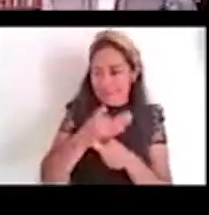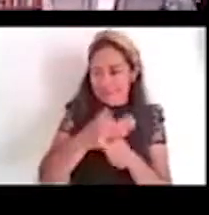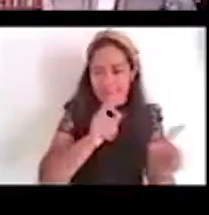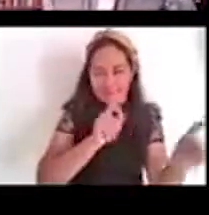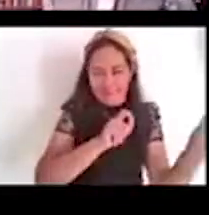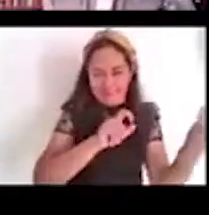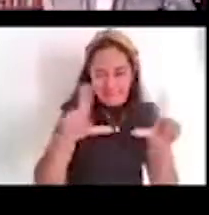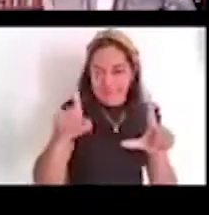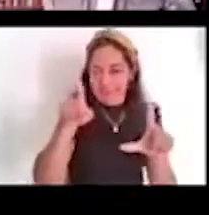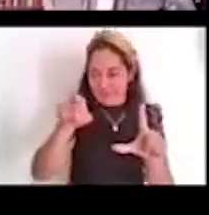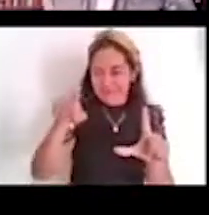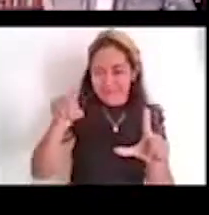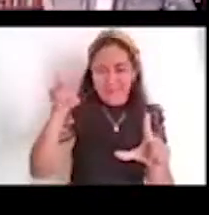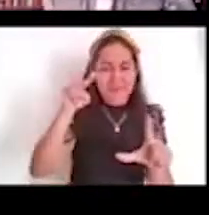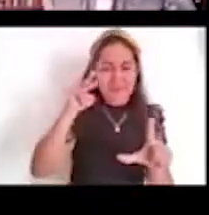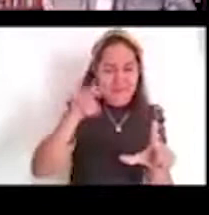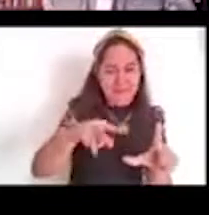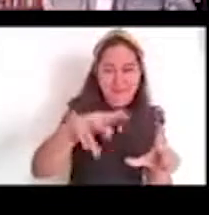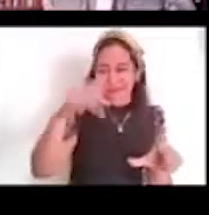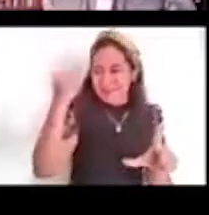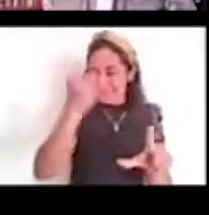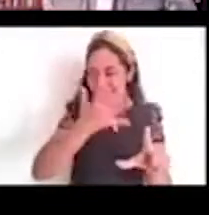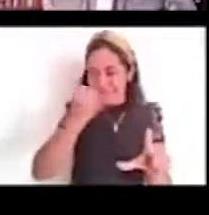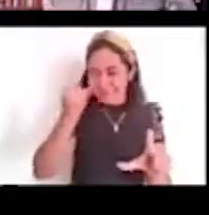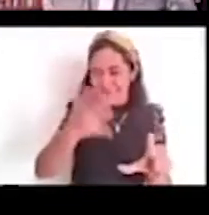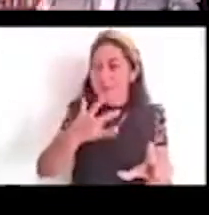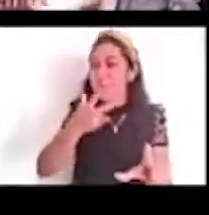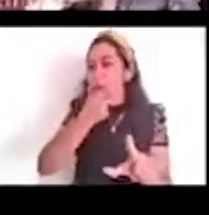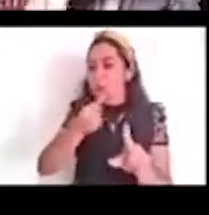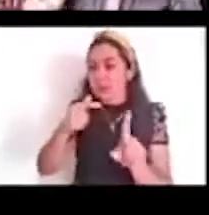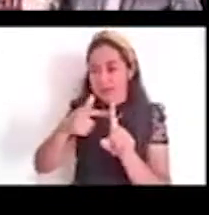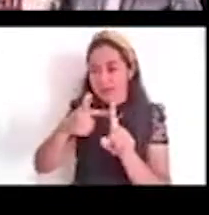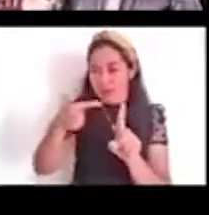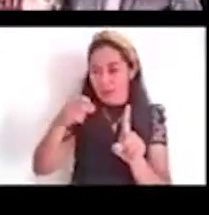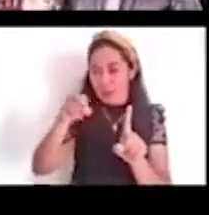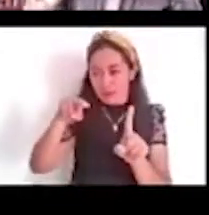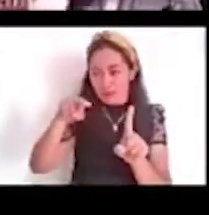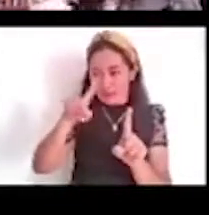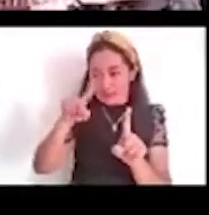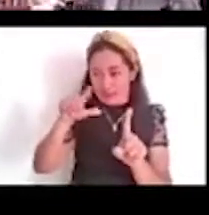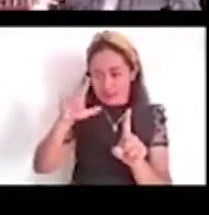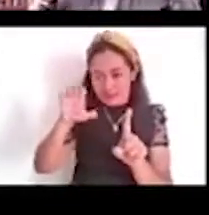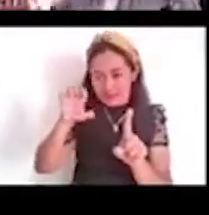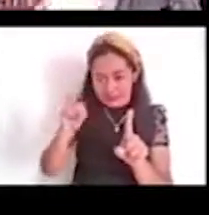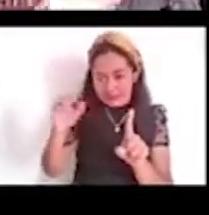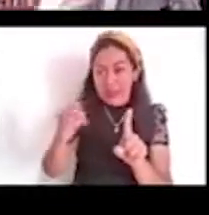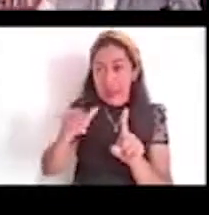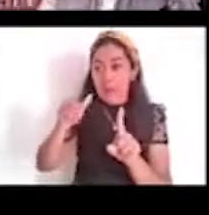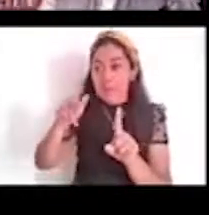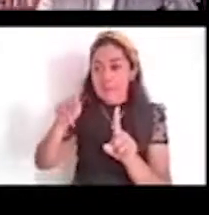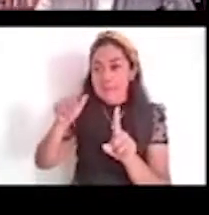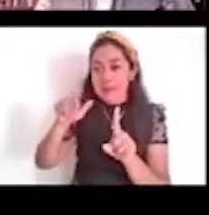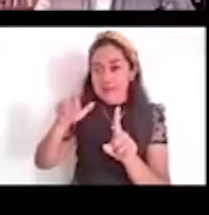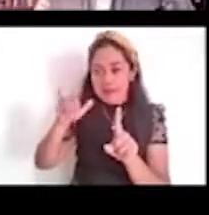las imágenes de González Aparicio y luego cómo Tom Filsinger lo